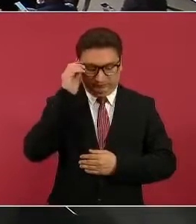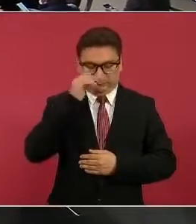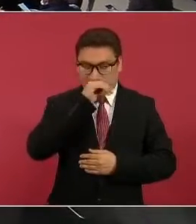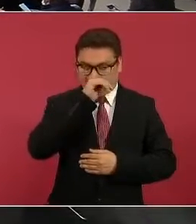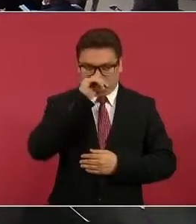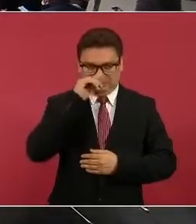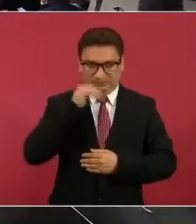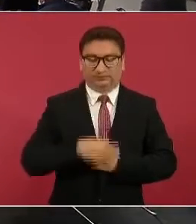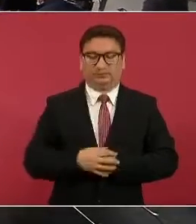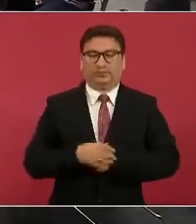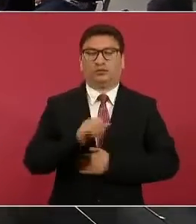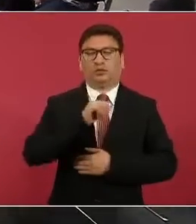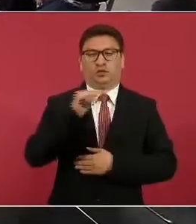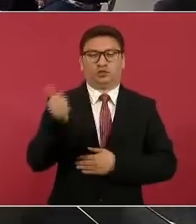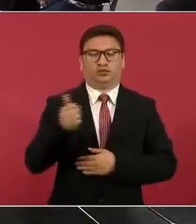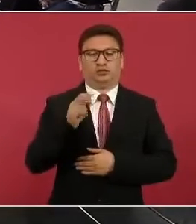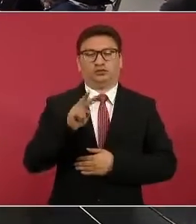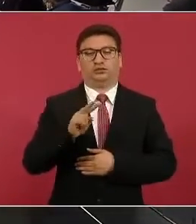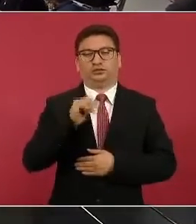El otro reporte.